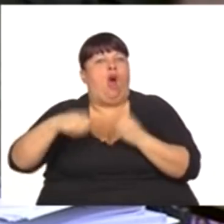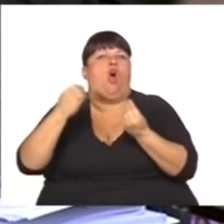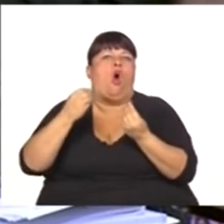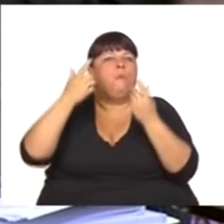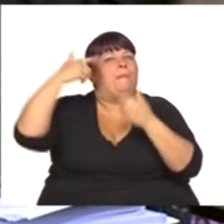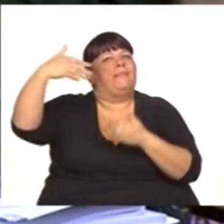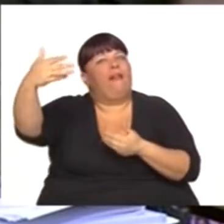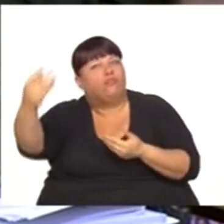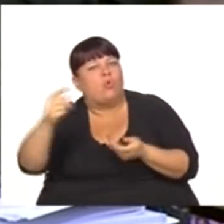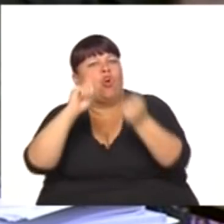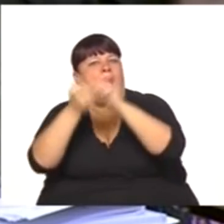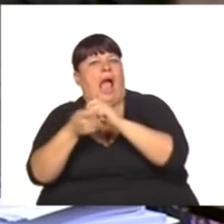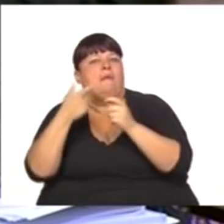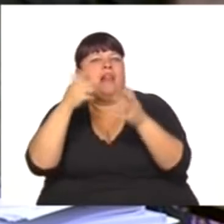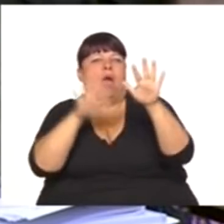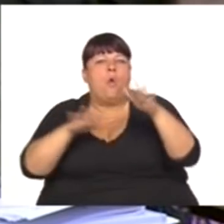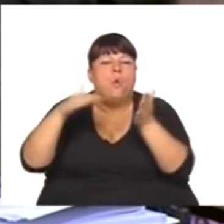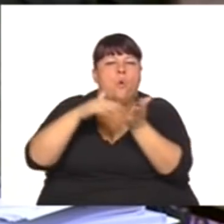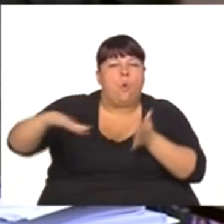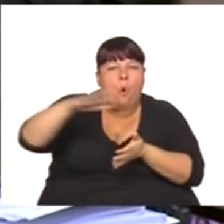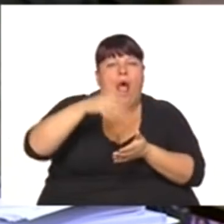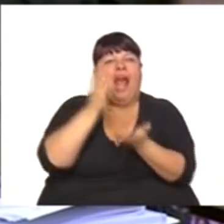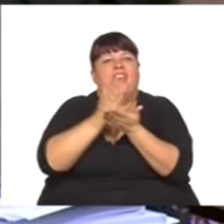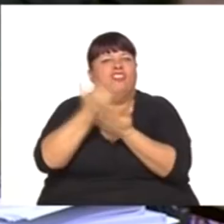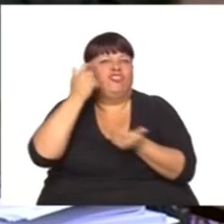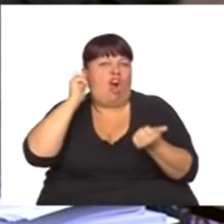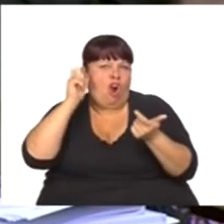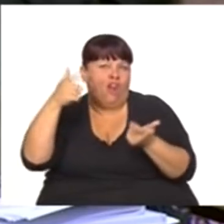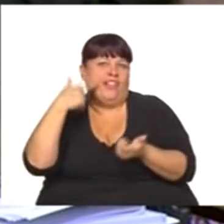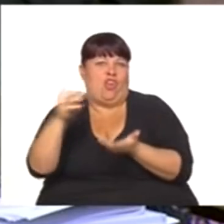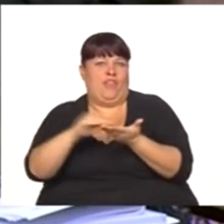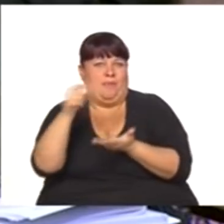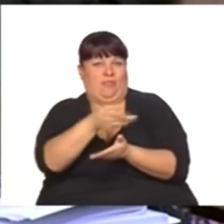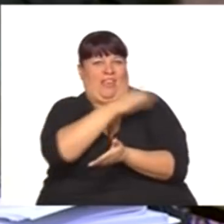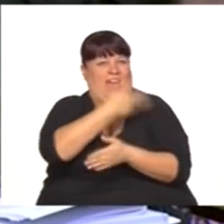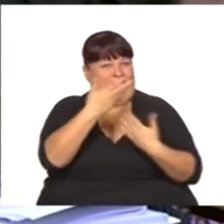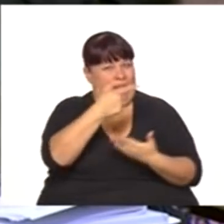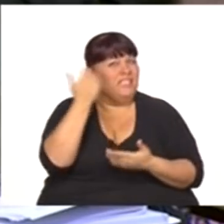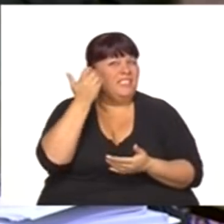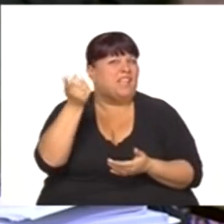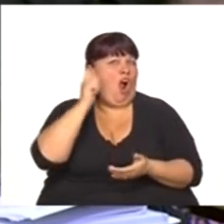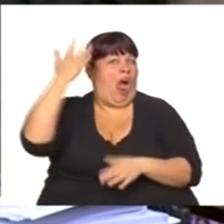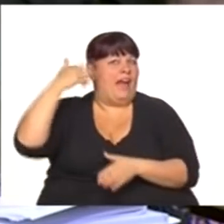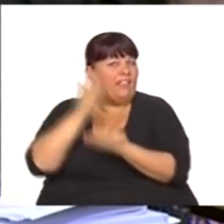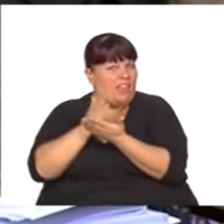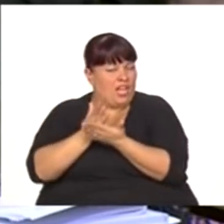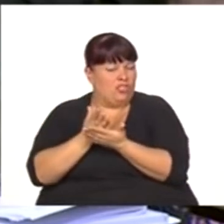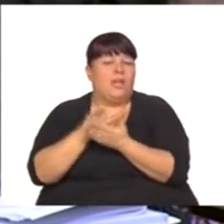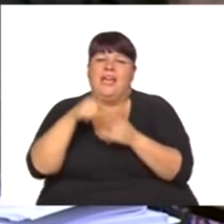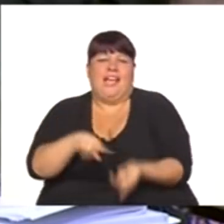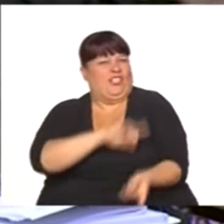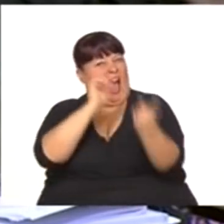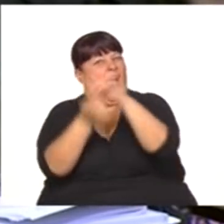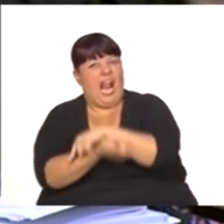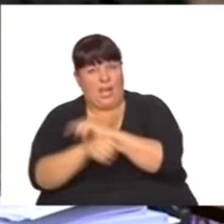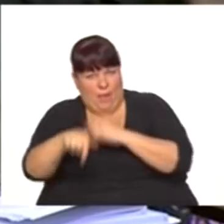se proyecta a futuro en función de la demografía, en función de los derechos adquiridos, como decía la diputada preopinante. Y esto es exactamente lo contrario a